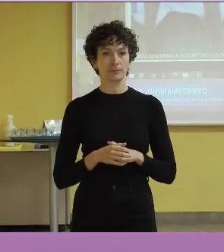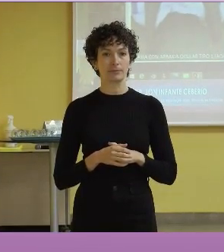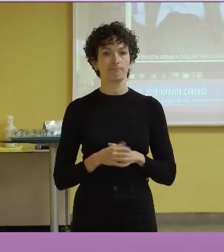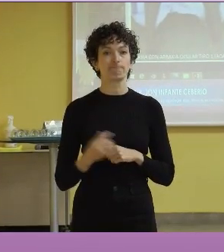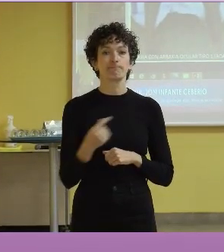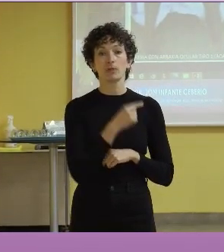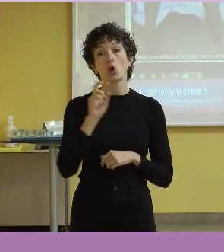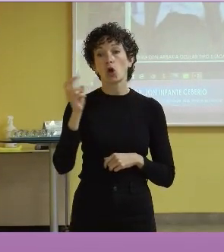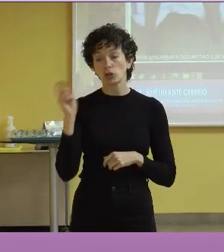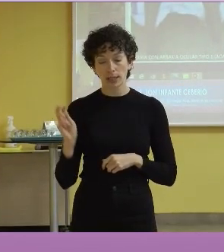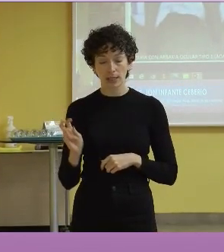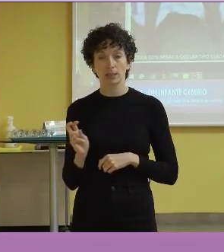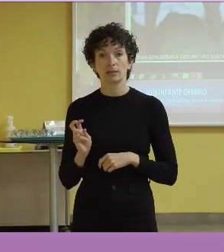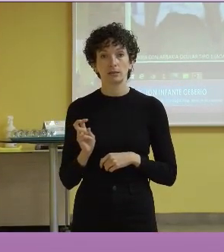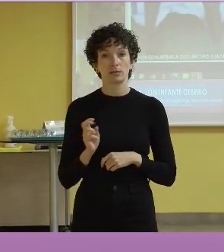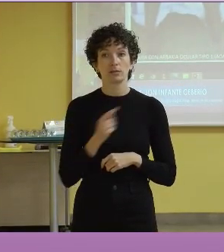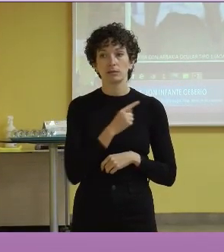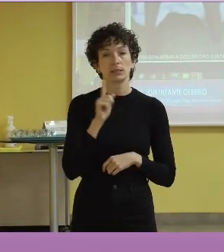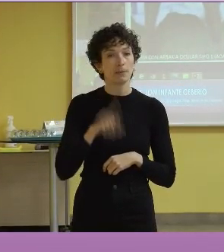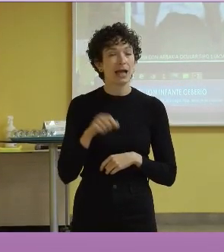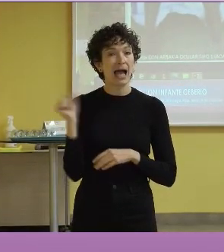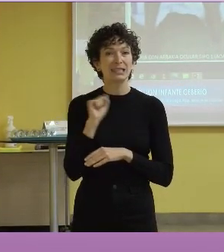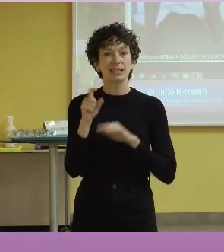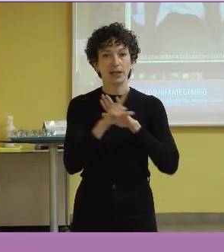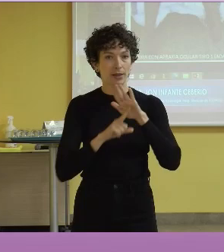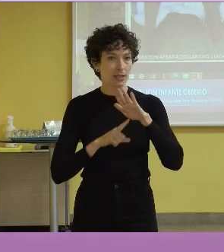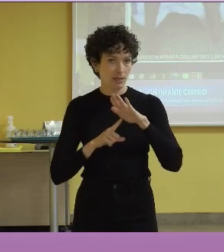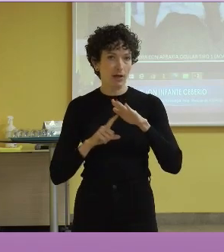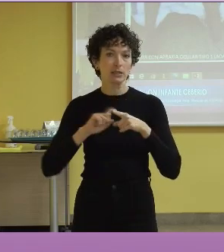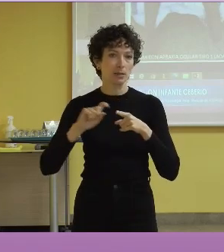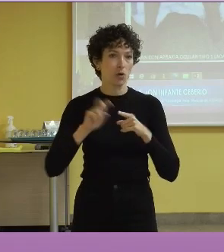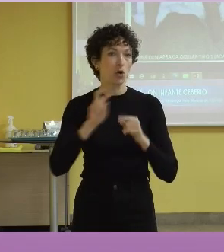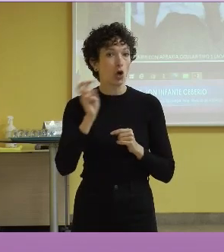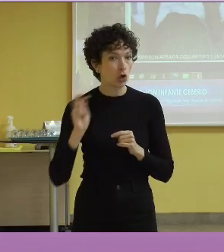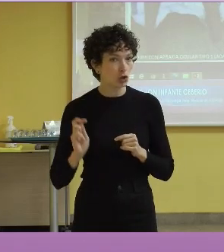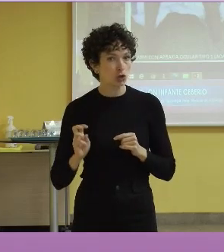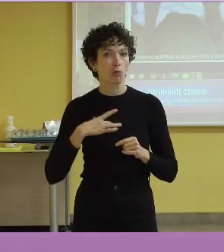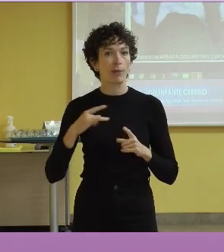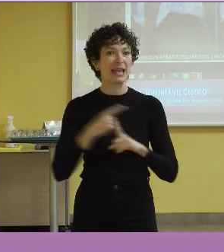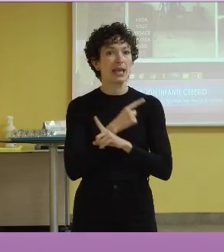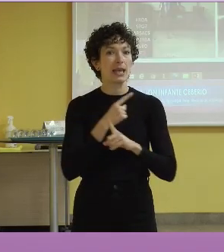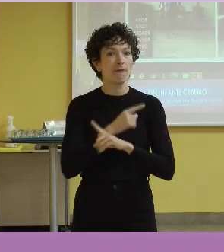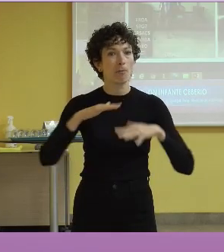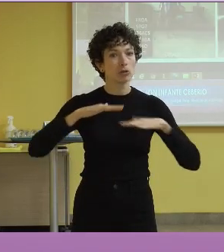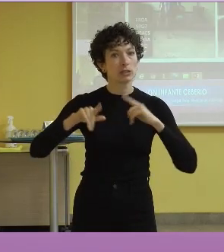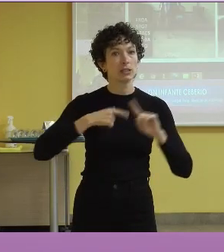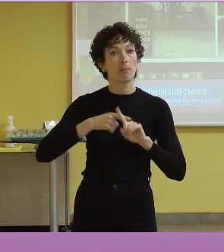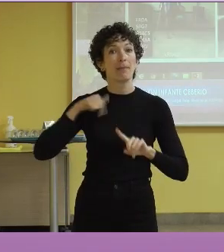Estas otras son también tipos de ataxia recesiva que pueden ir con afectación de los nervios motores y